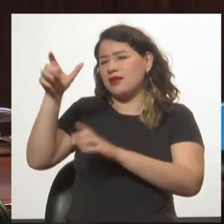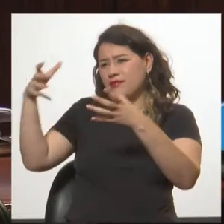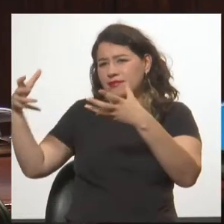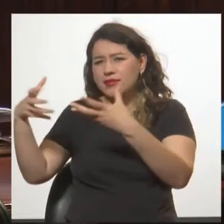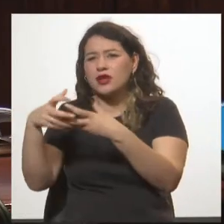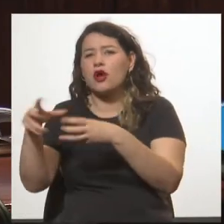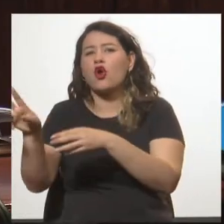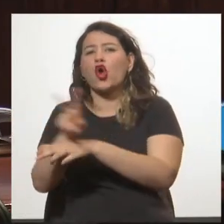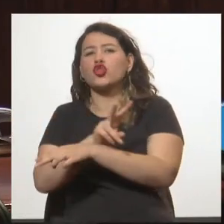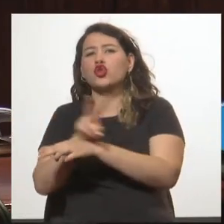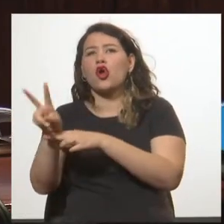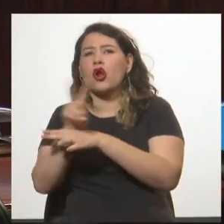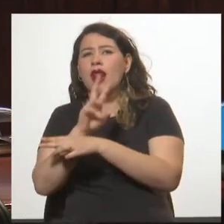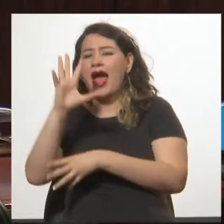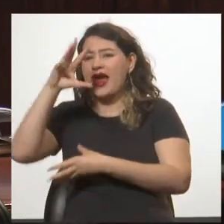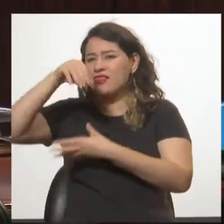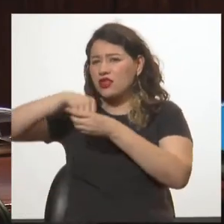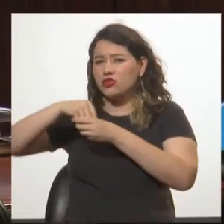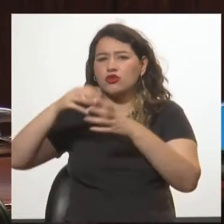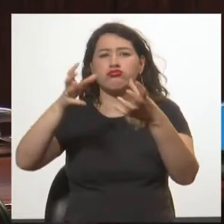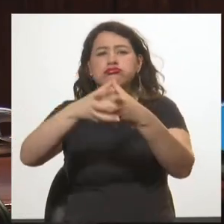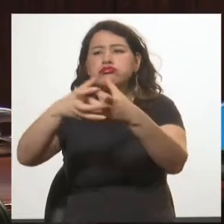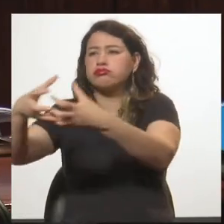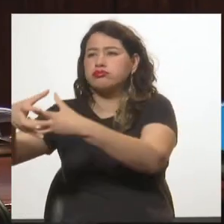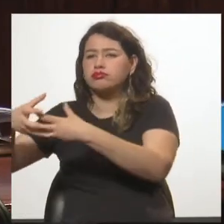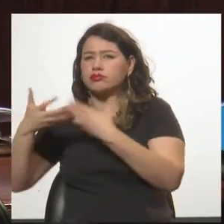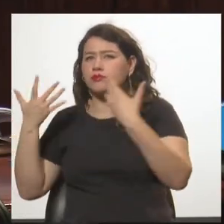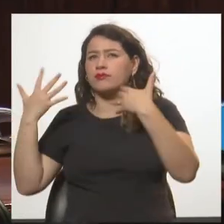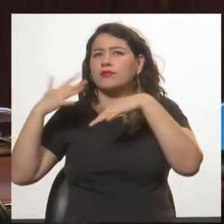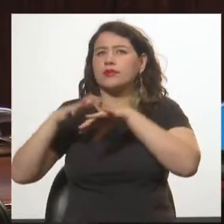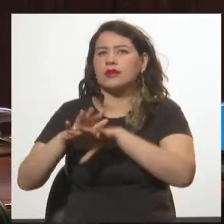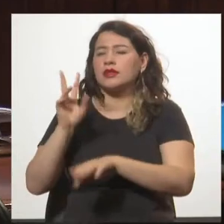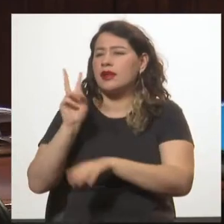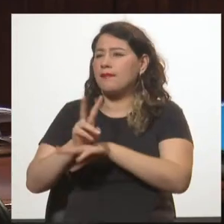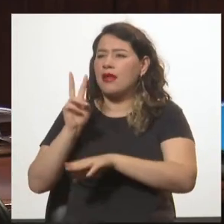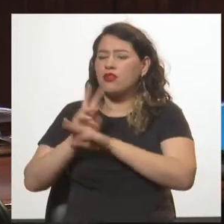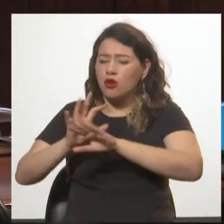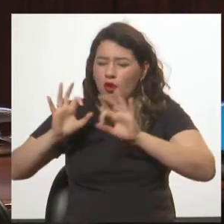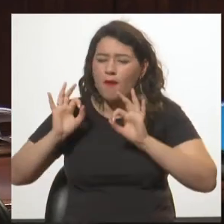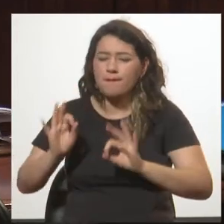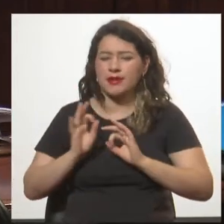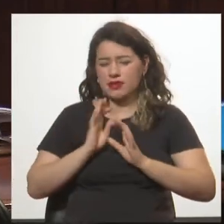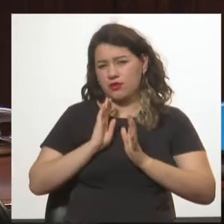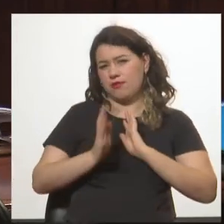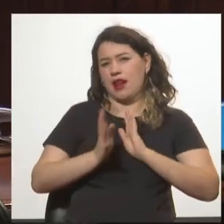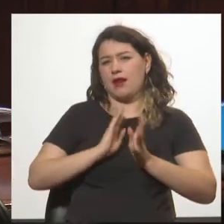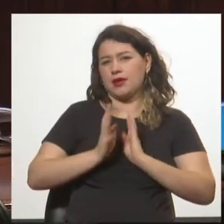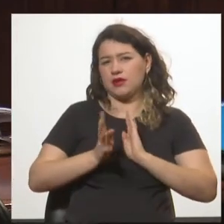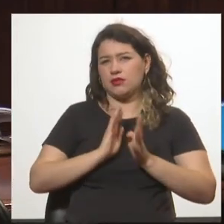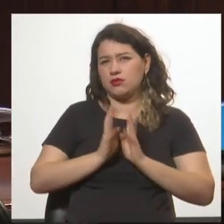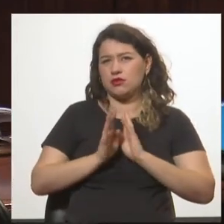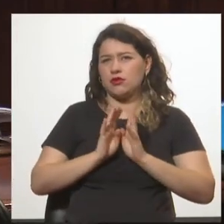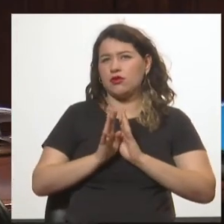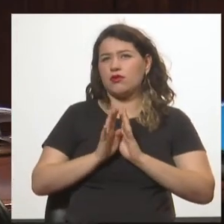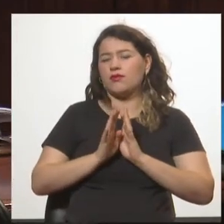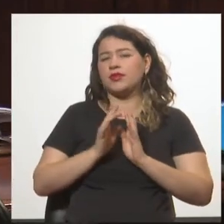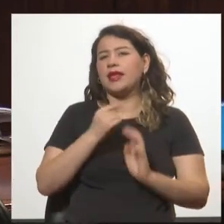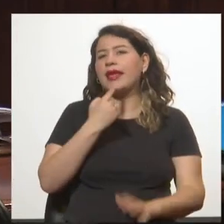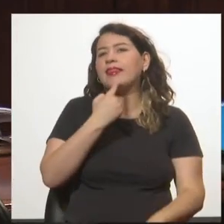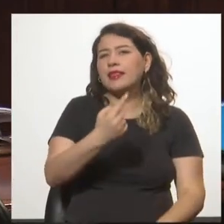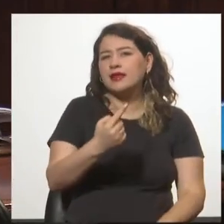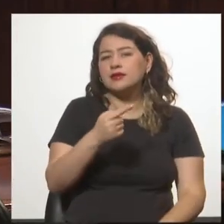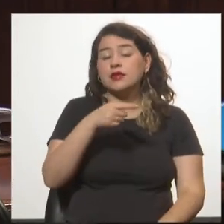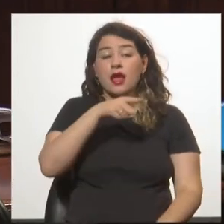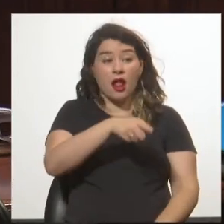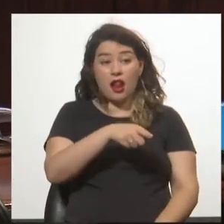de integración plural y respaldo unánime desde el parlamento y decapitó a su